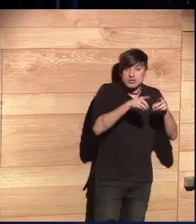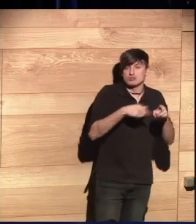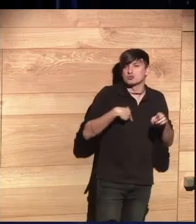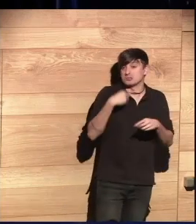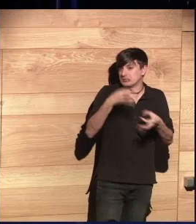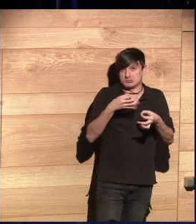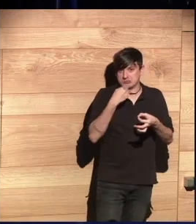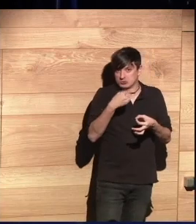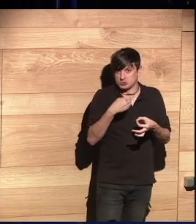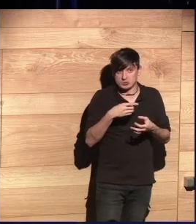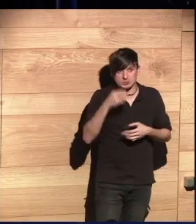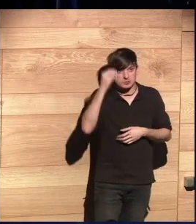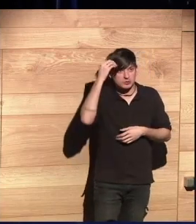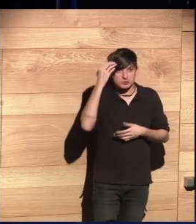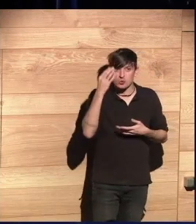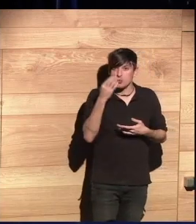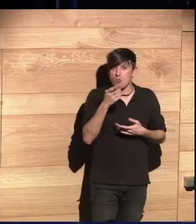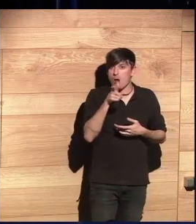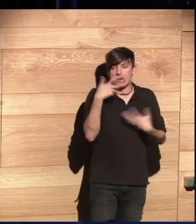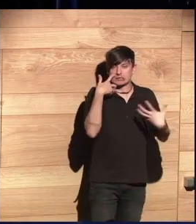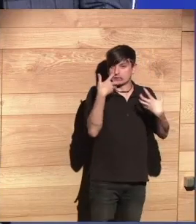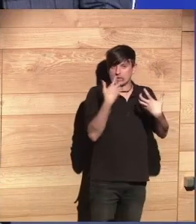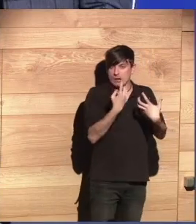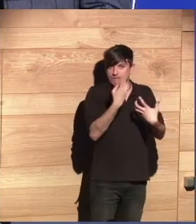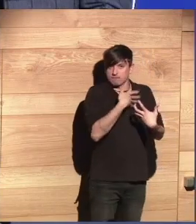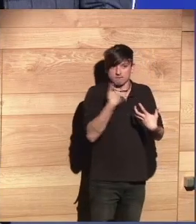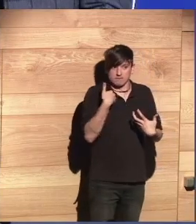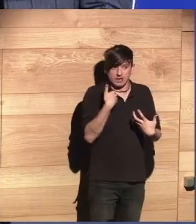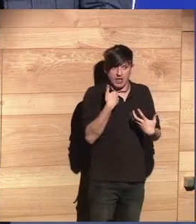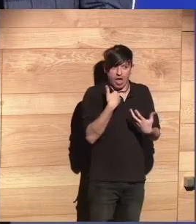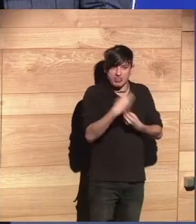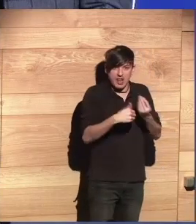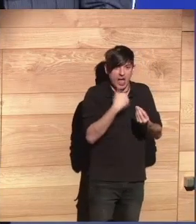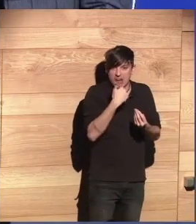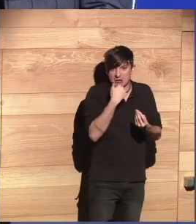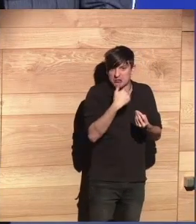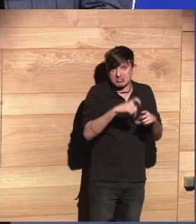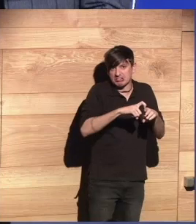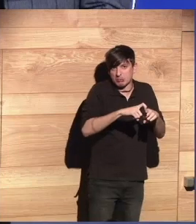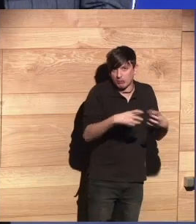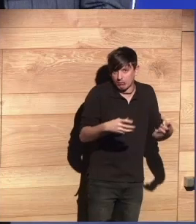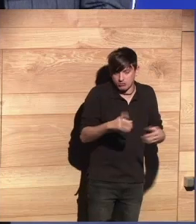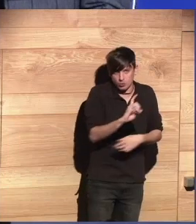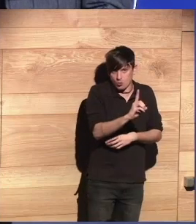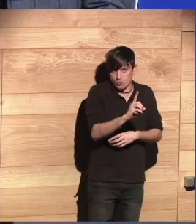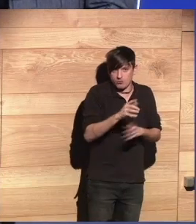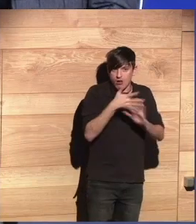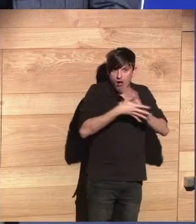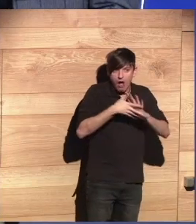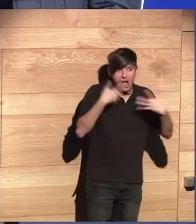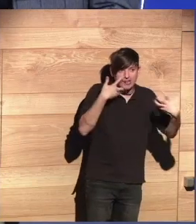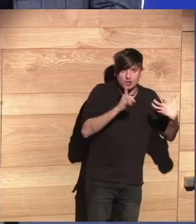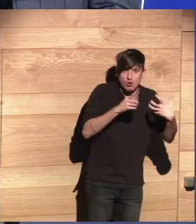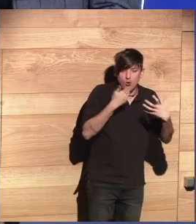digo, no creo que no haya algún solo artista que haya querido hacer algo convencional. Entonces, no estamos hablando de arte,